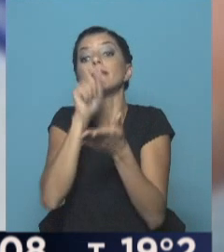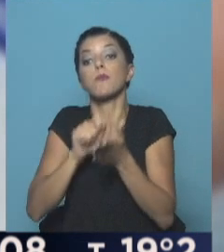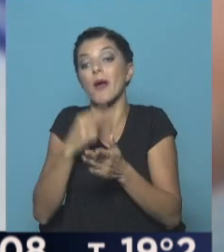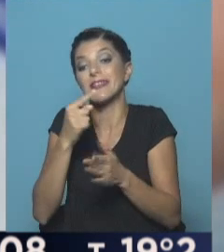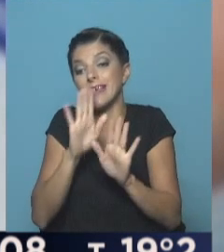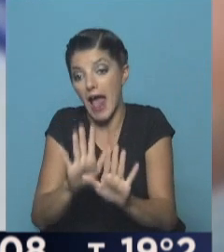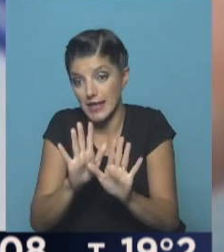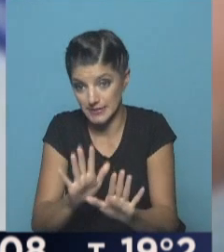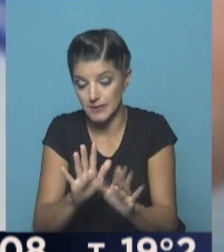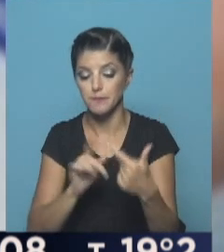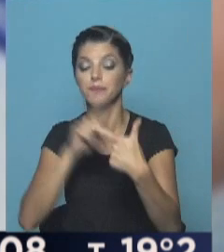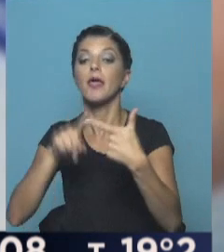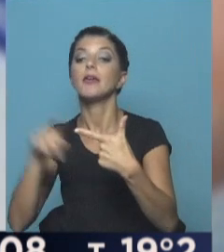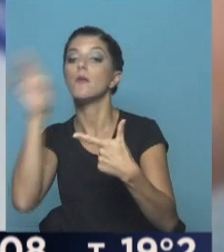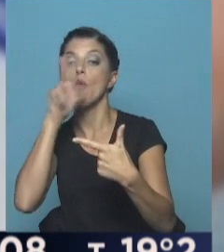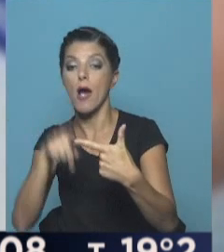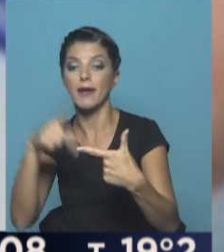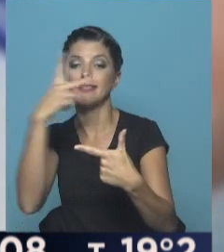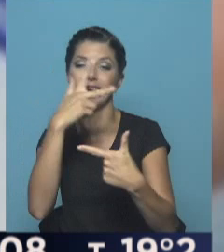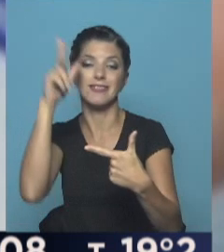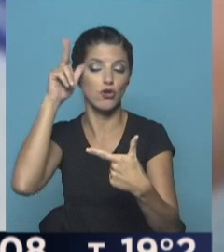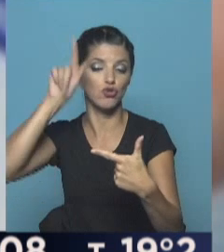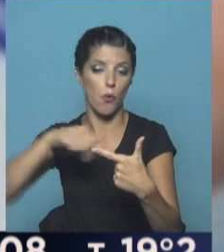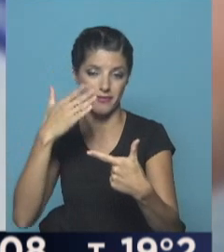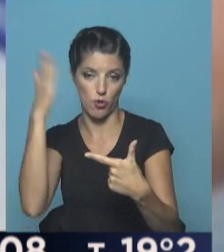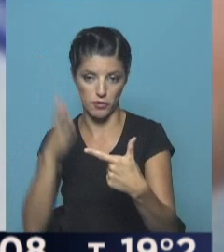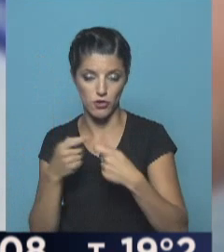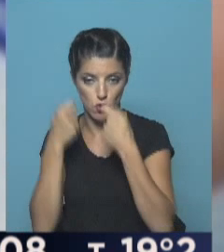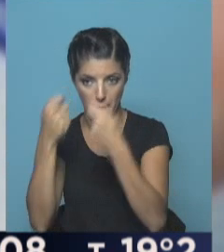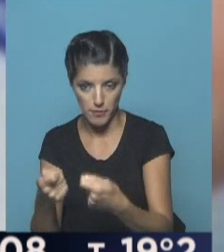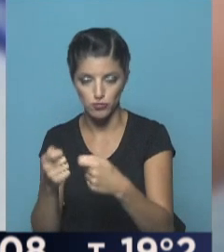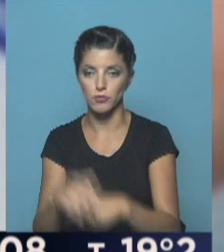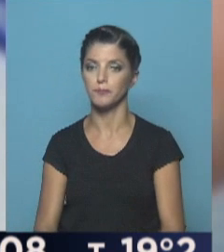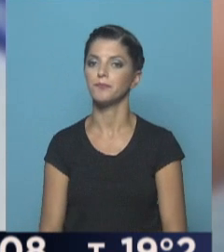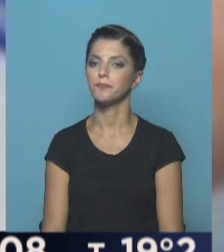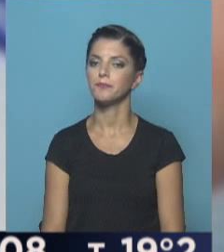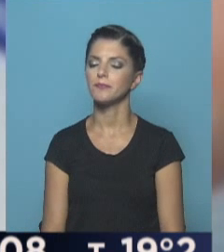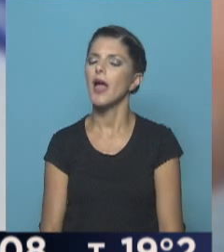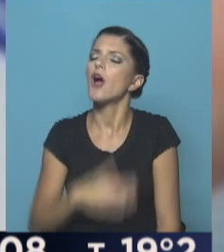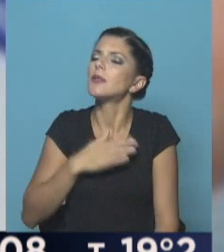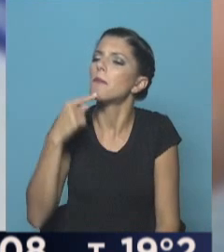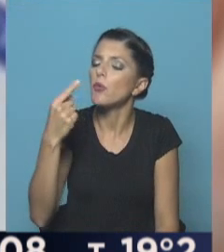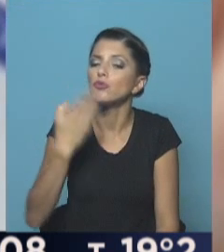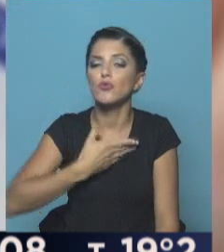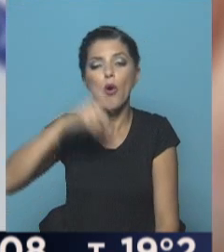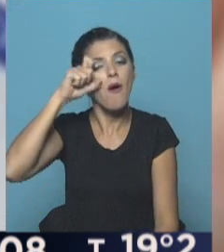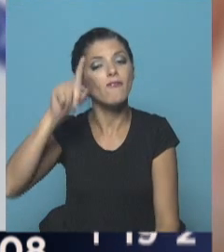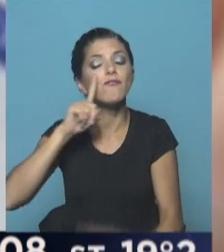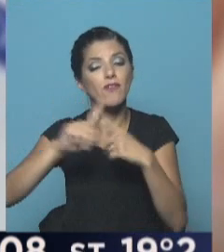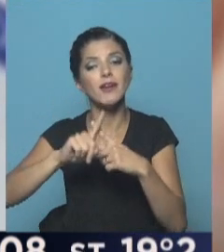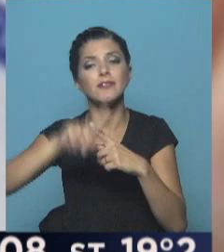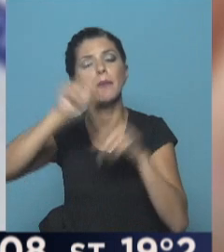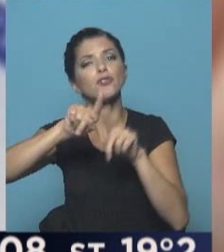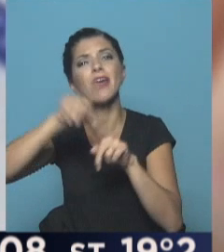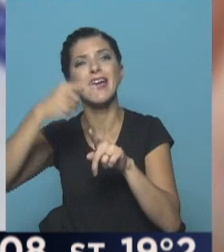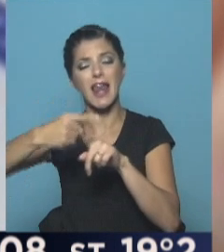encuestadores, de la intención de voto, y Marine Le Pen el 38,5%. ¿Y qué va a pasar, Félix, con la gente que votó a otros